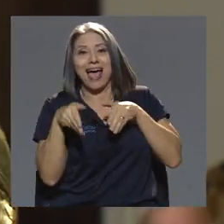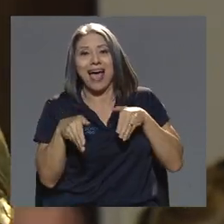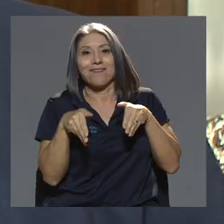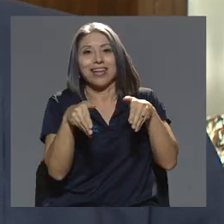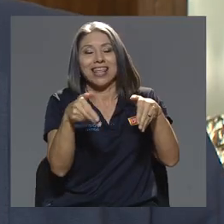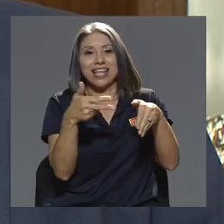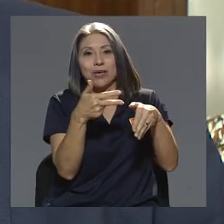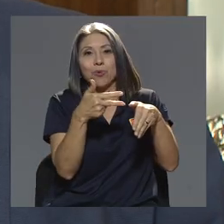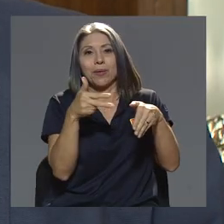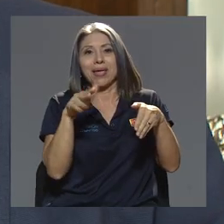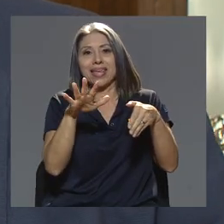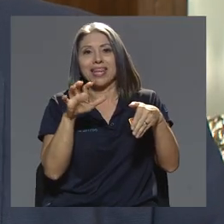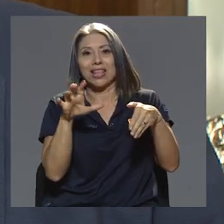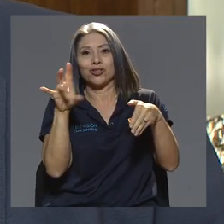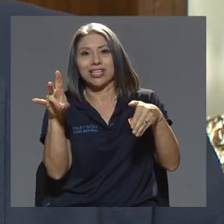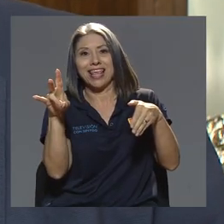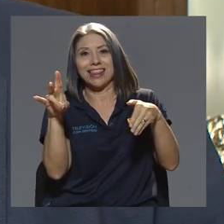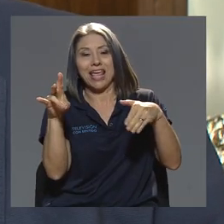507,